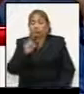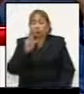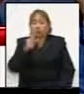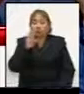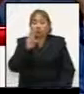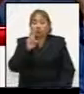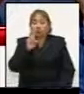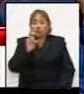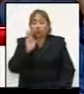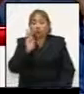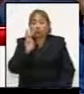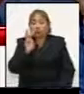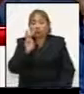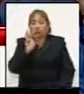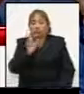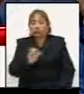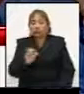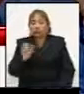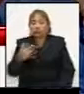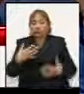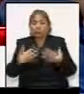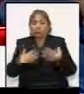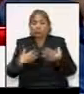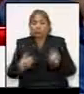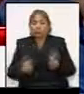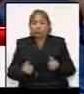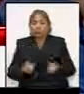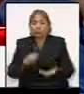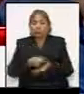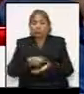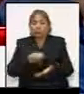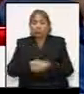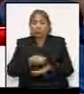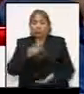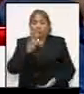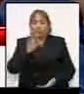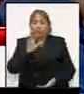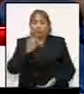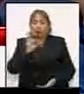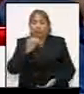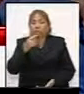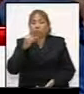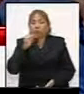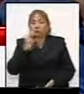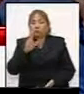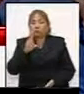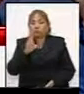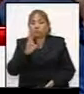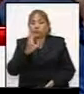1.206 trabajadores del sector salud, con una asignación presupuestal de